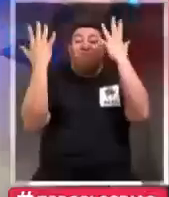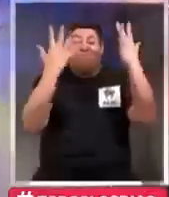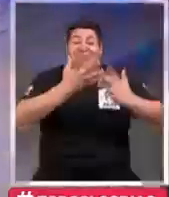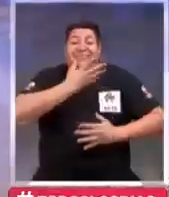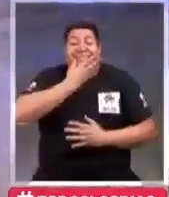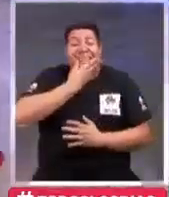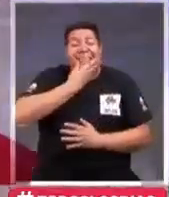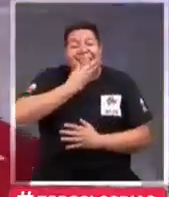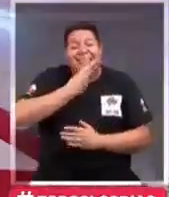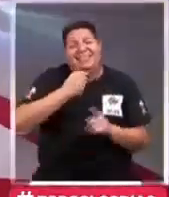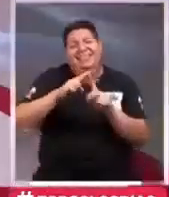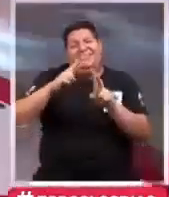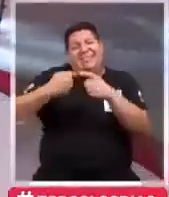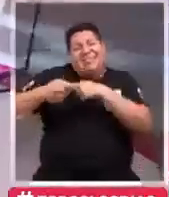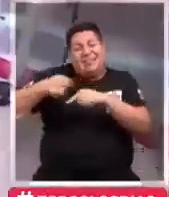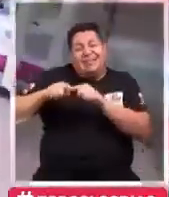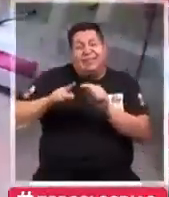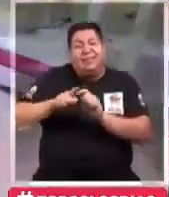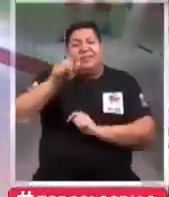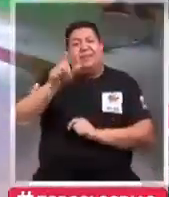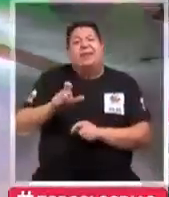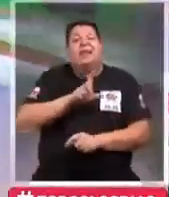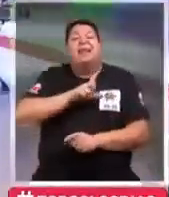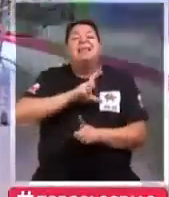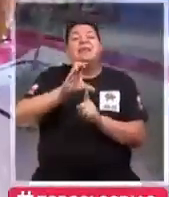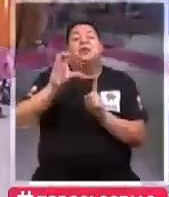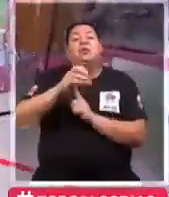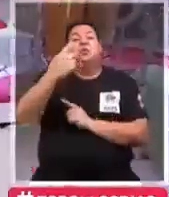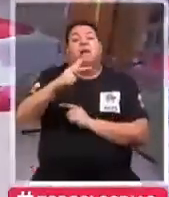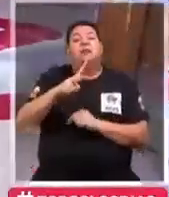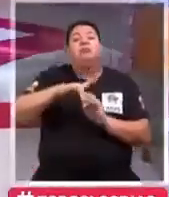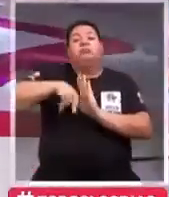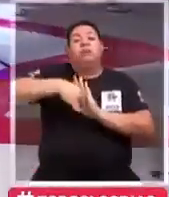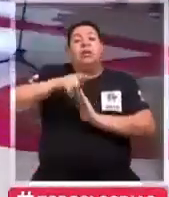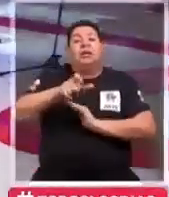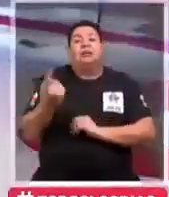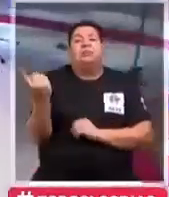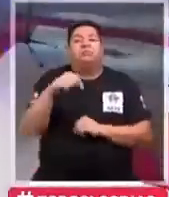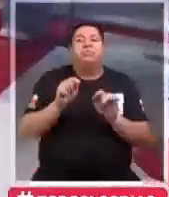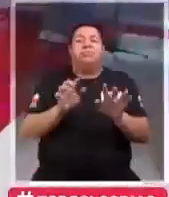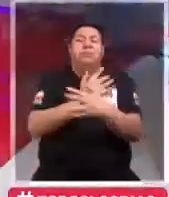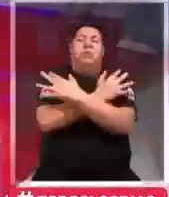hermosa historia, porque aquí está el Liceo Cultural de Castro abrazando a Emilia,